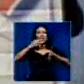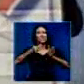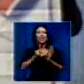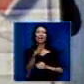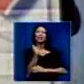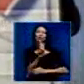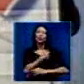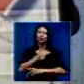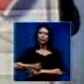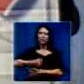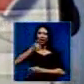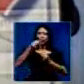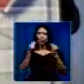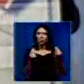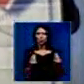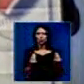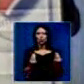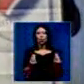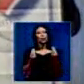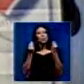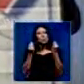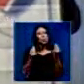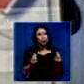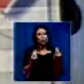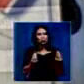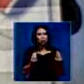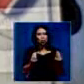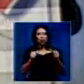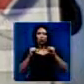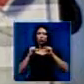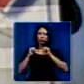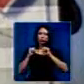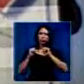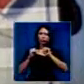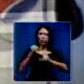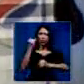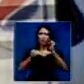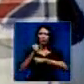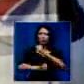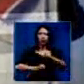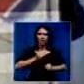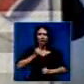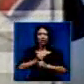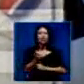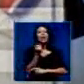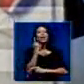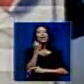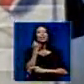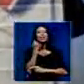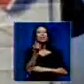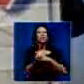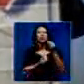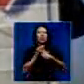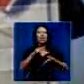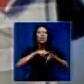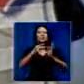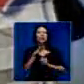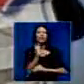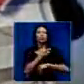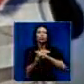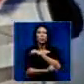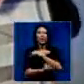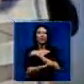hemos ganado mucho, pero mucho, durante los últimos años en el entendimiento de lo que es nuestro